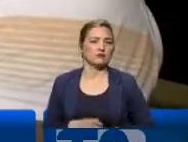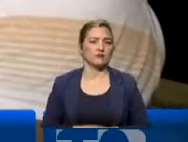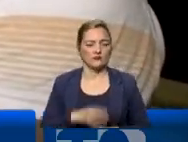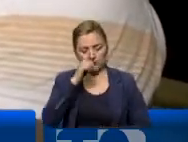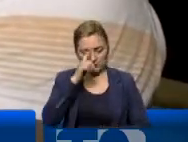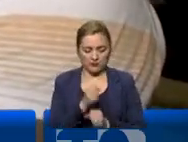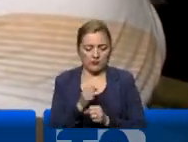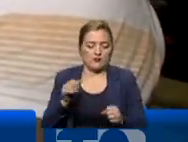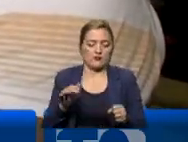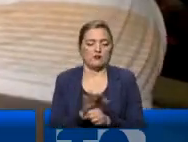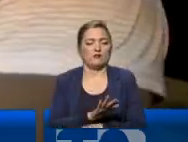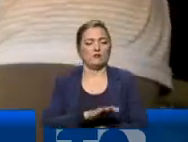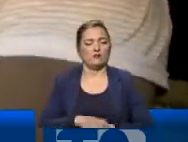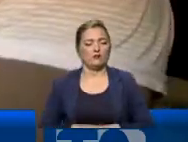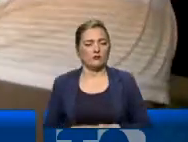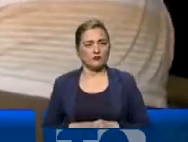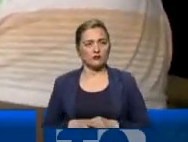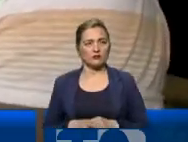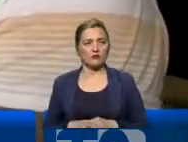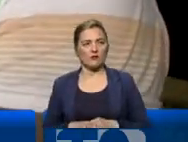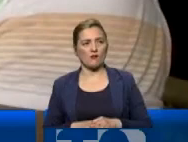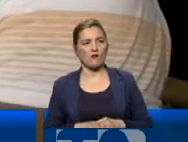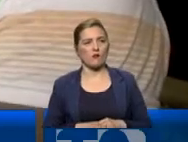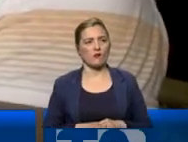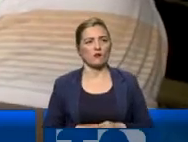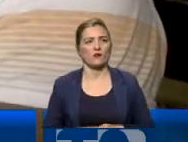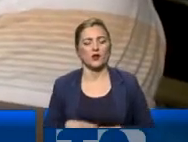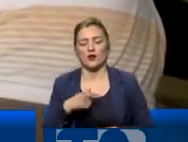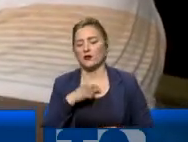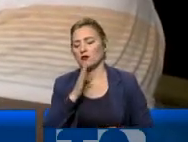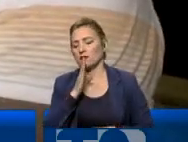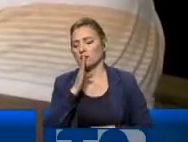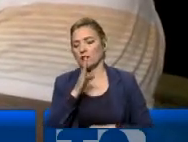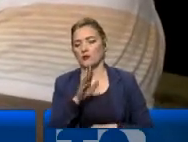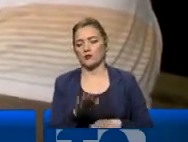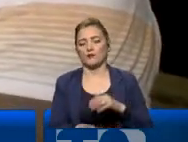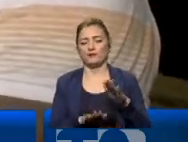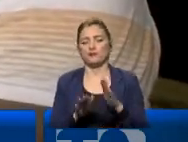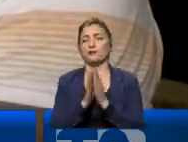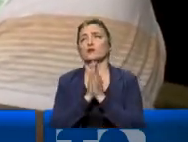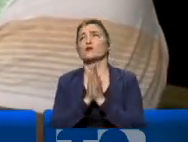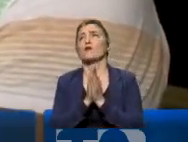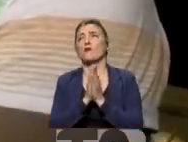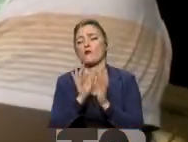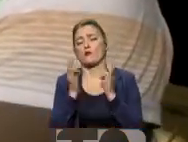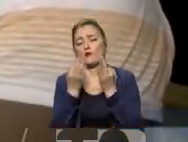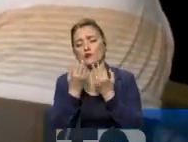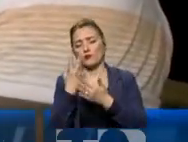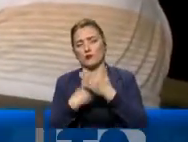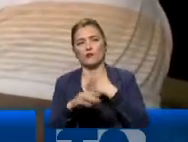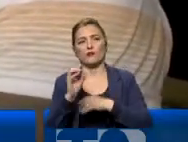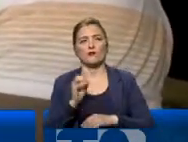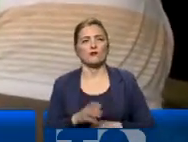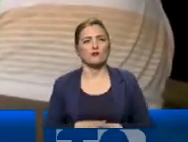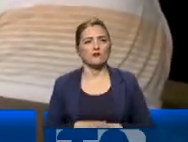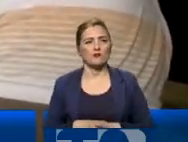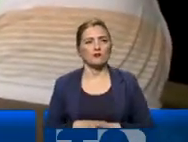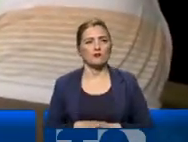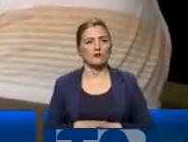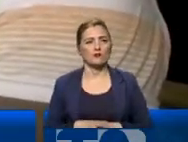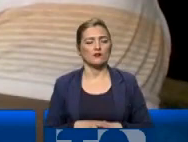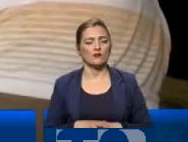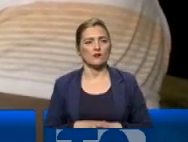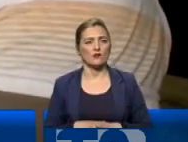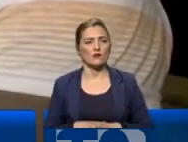yo tengo es y en el tiempo que yo camino siempre pido es por mi familia por mis hijos y por lo que me da